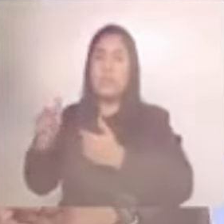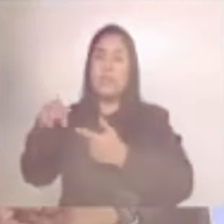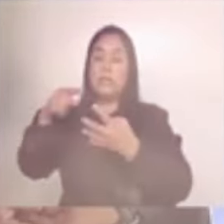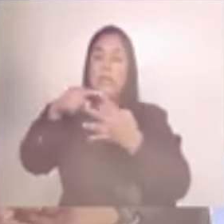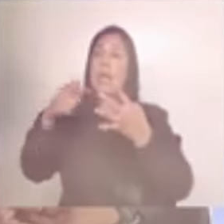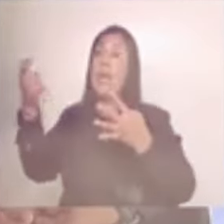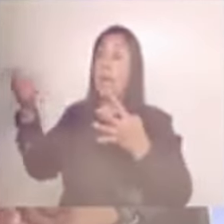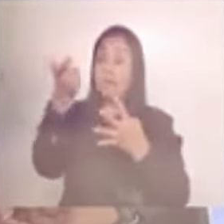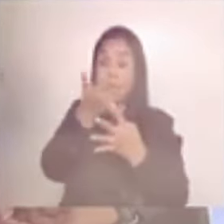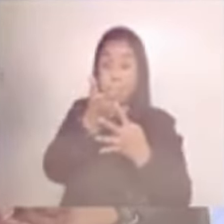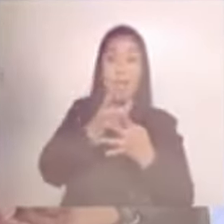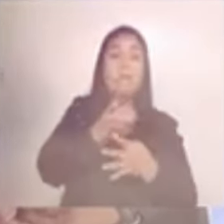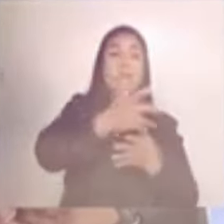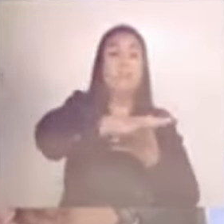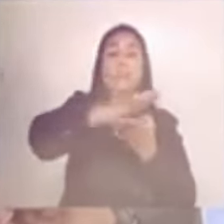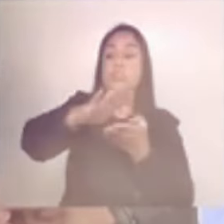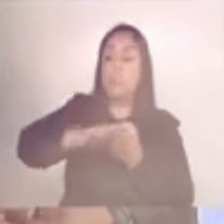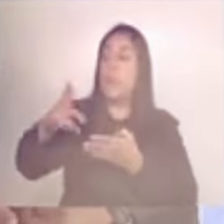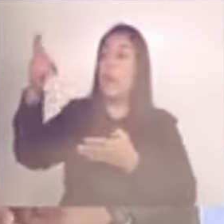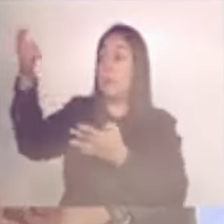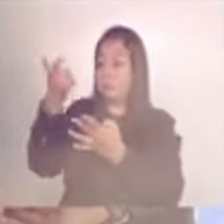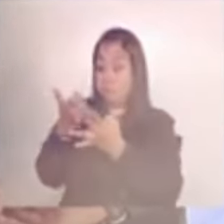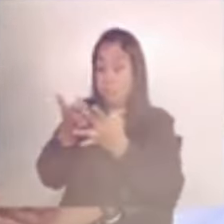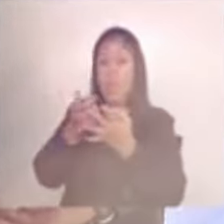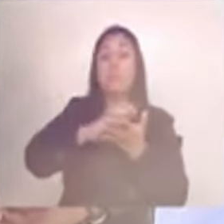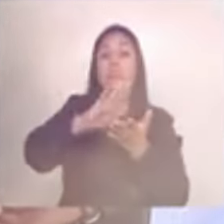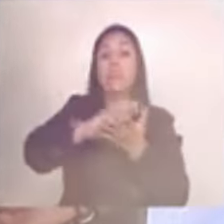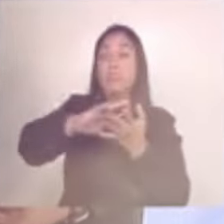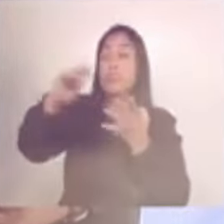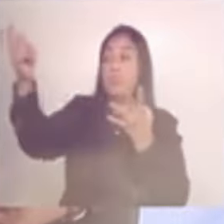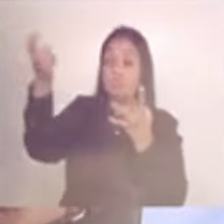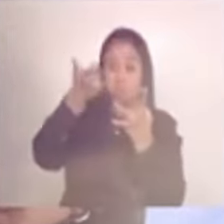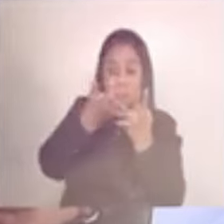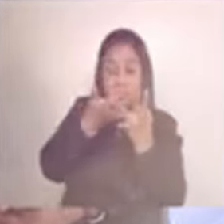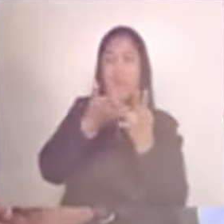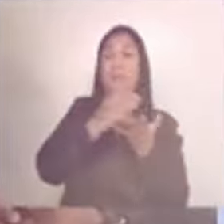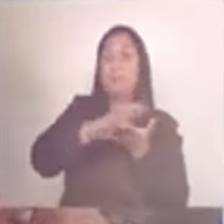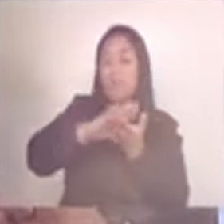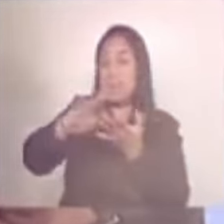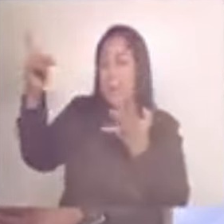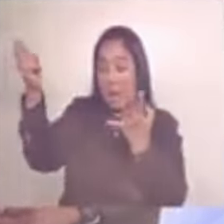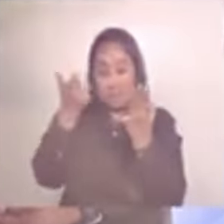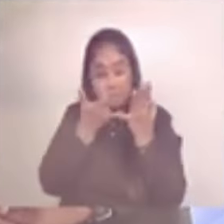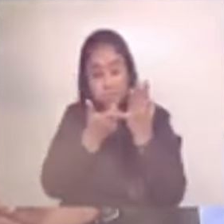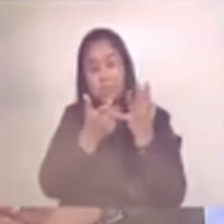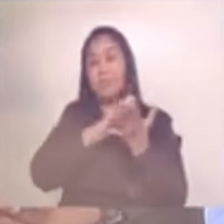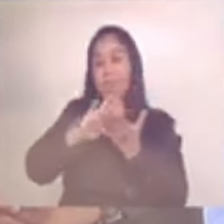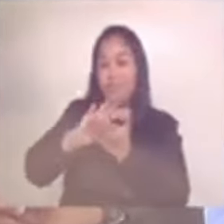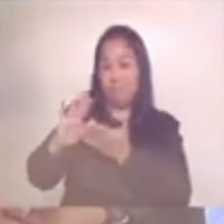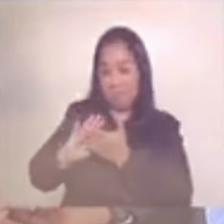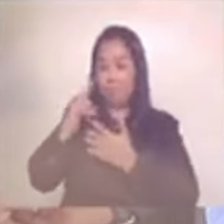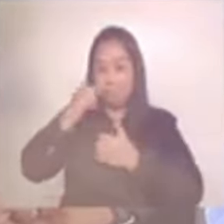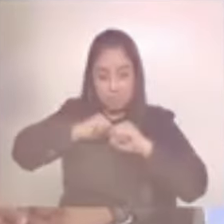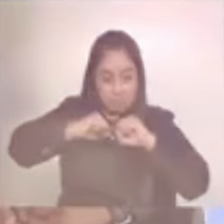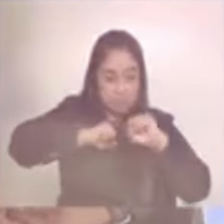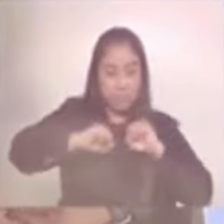que va directamente para poder atender los efectos de estas calamidades que estamos sufriendo en este